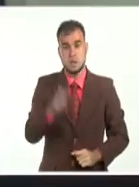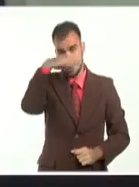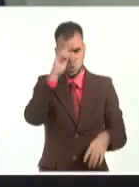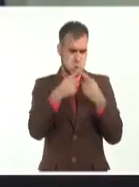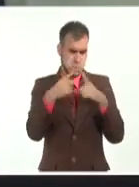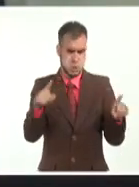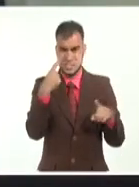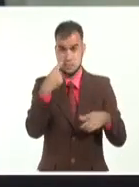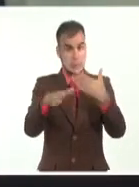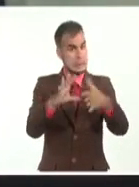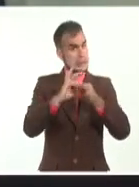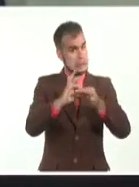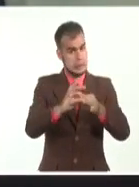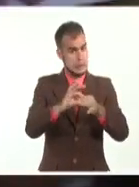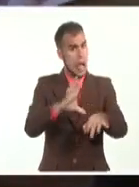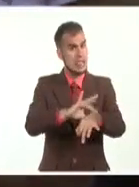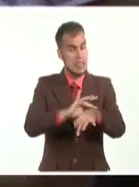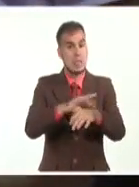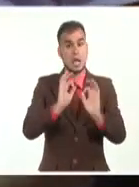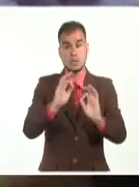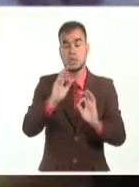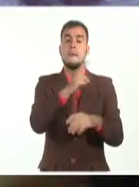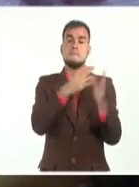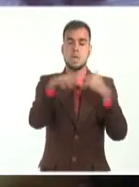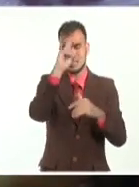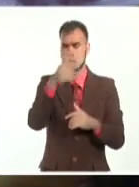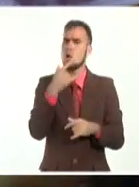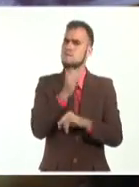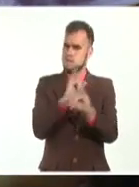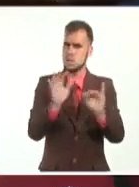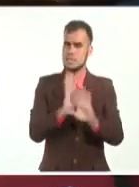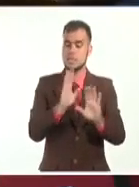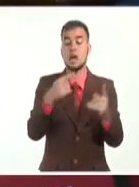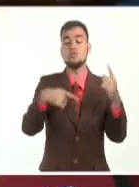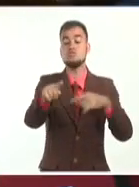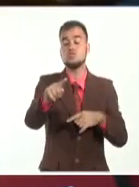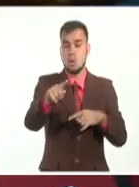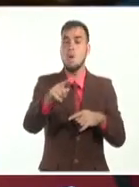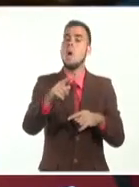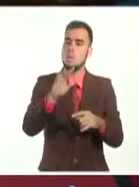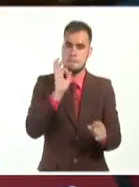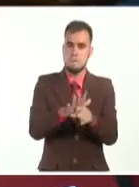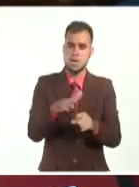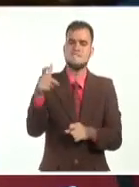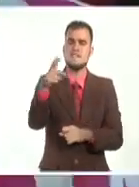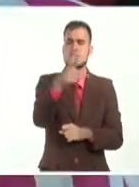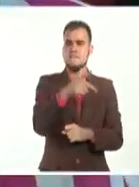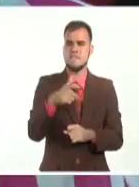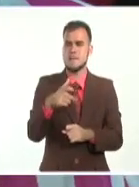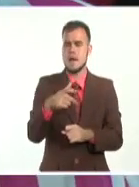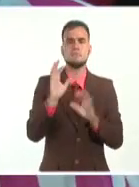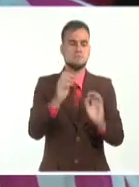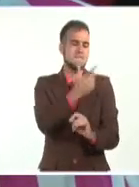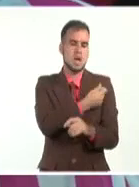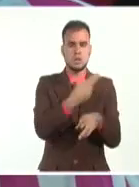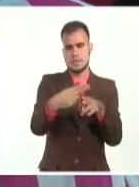el titular de la salud pública anunció para los próximos días una intervención sanitaria con el candidato vacunal Soberana